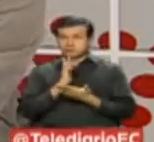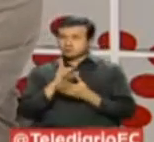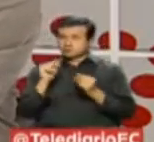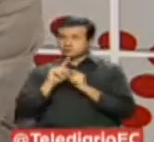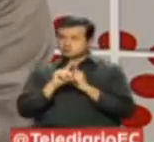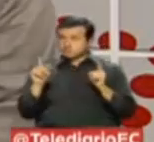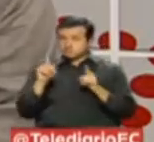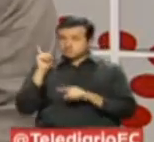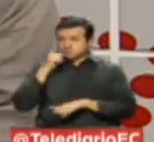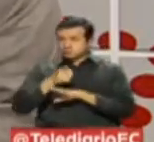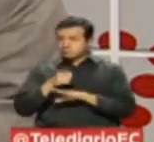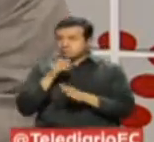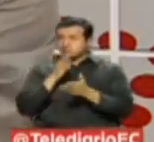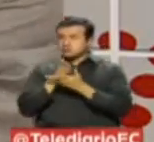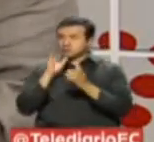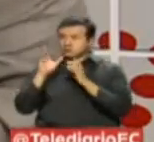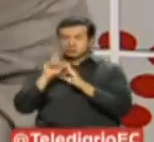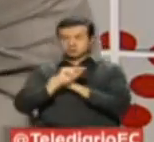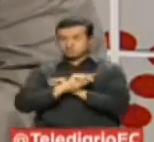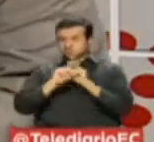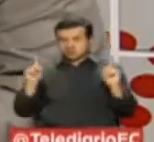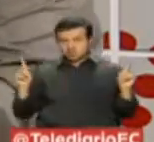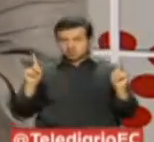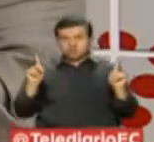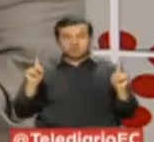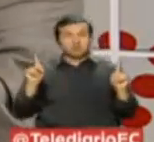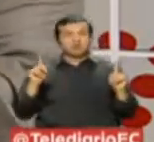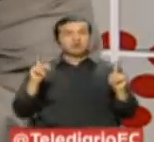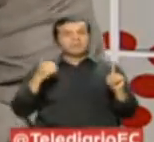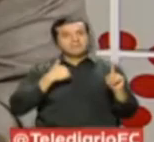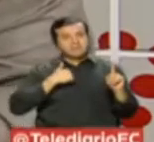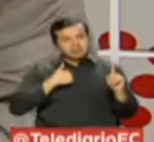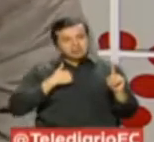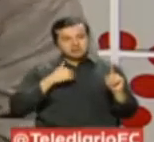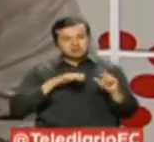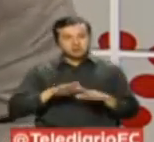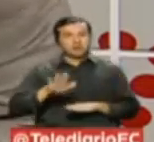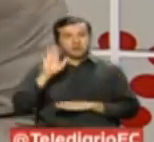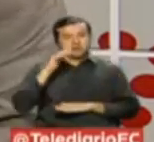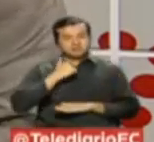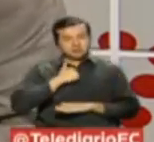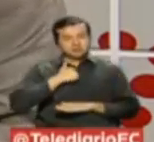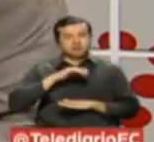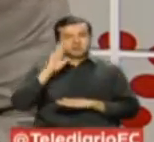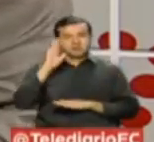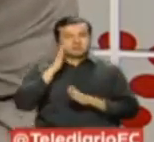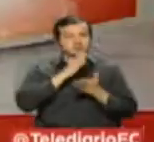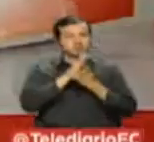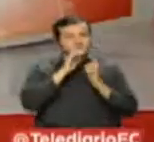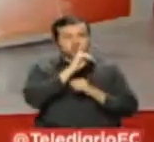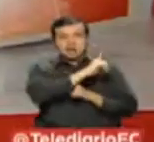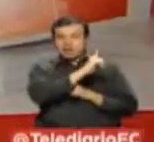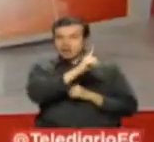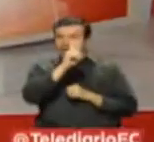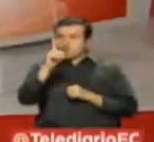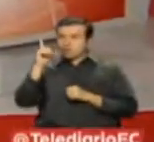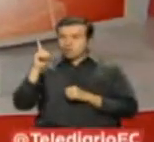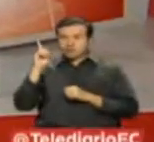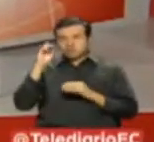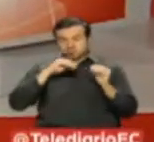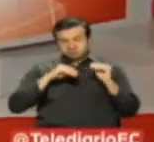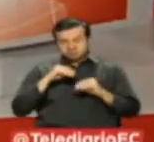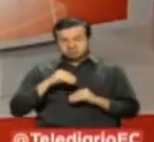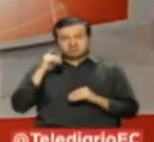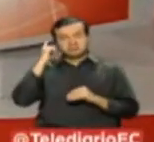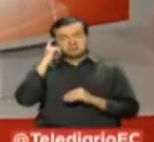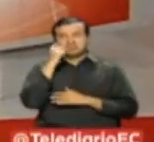los lo cumplan los medios de comunicación sino es una suerte de auto compromiso que hacen los medios de comunicación en donde definen